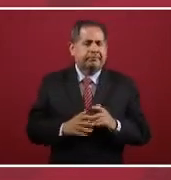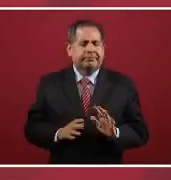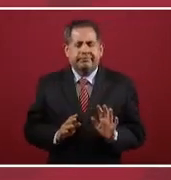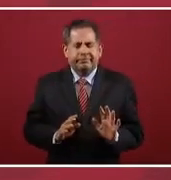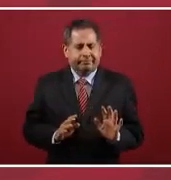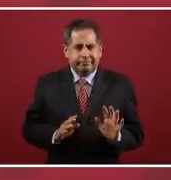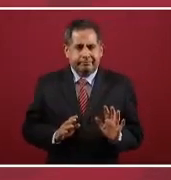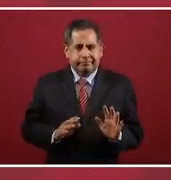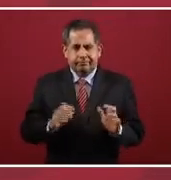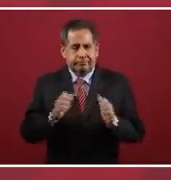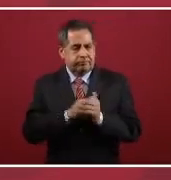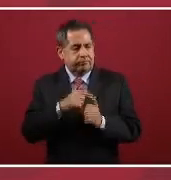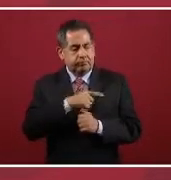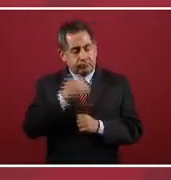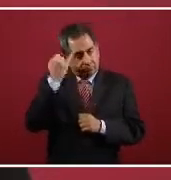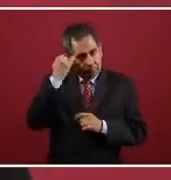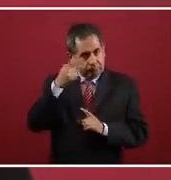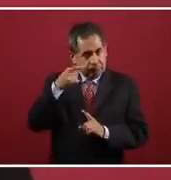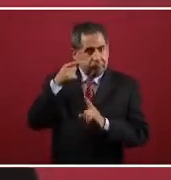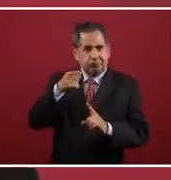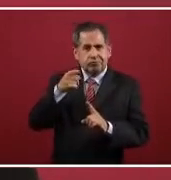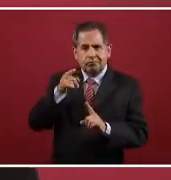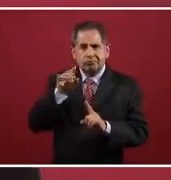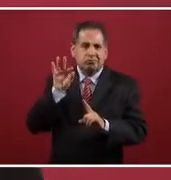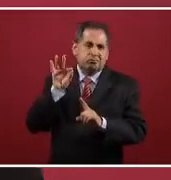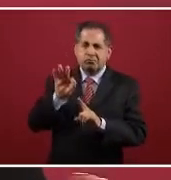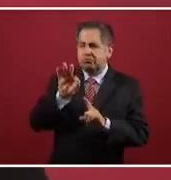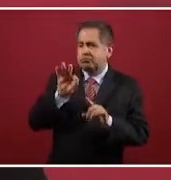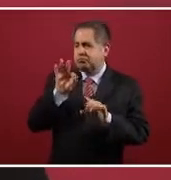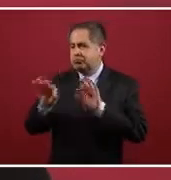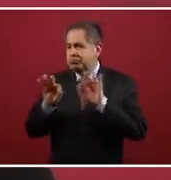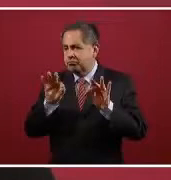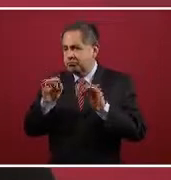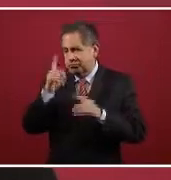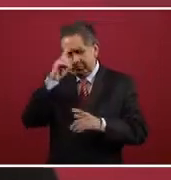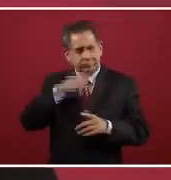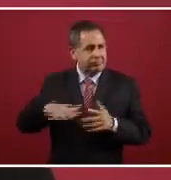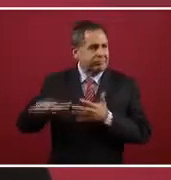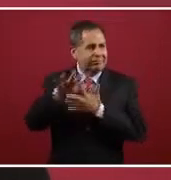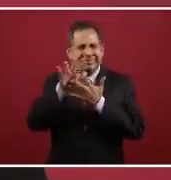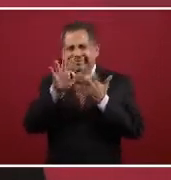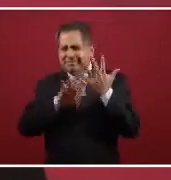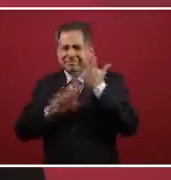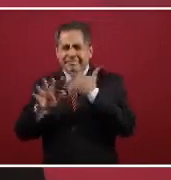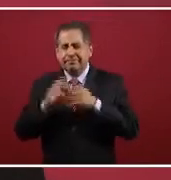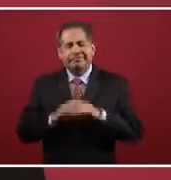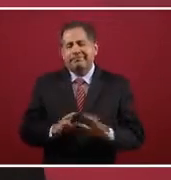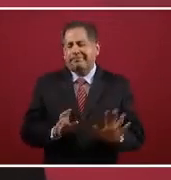con el propósito de enrarecer el ambiente, ¿no?